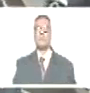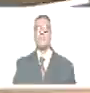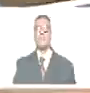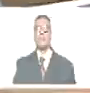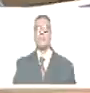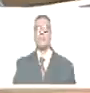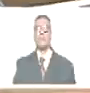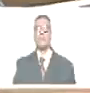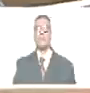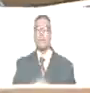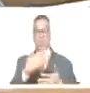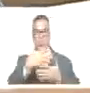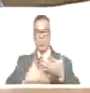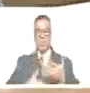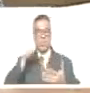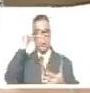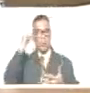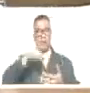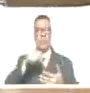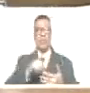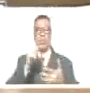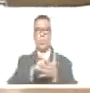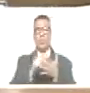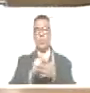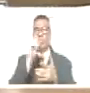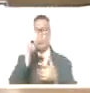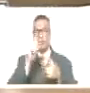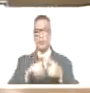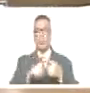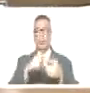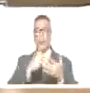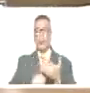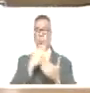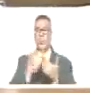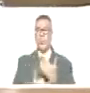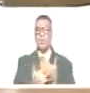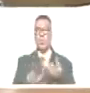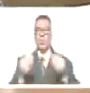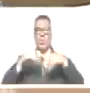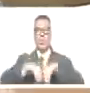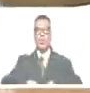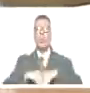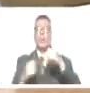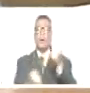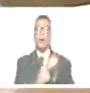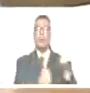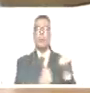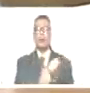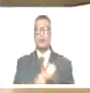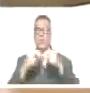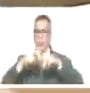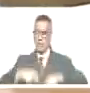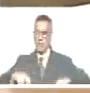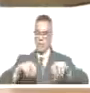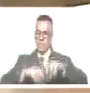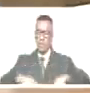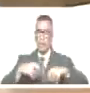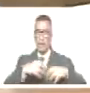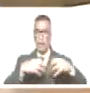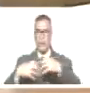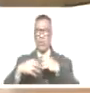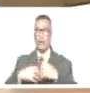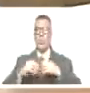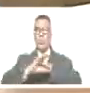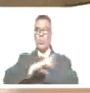Propuesta del orden del día. Punto número uno. Proyecto de acuerdo en apoyo a la investigación y lucha contra la